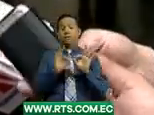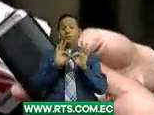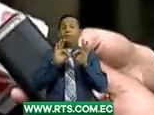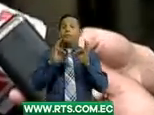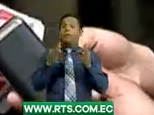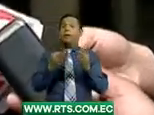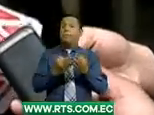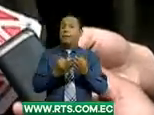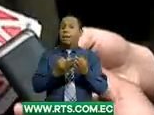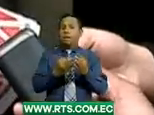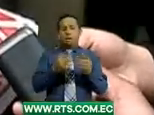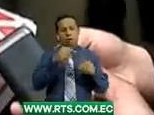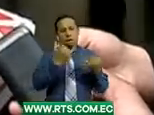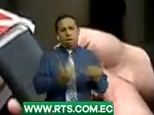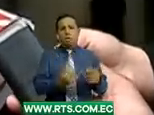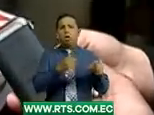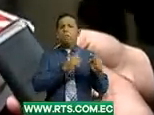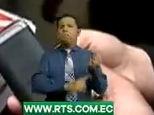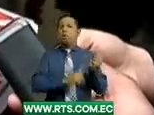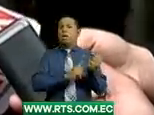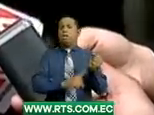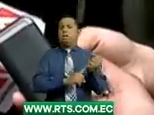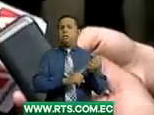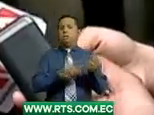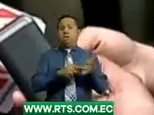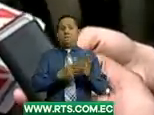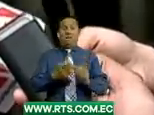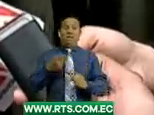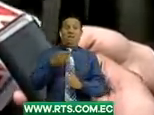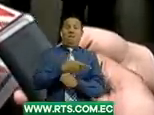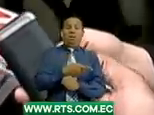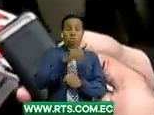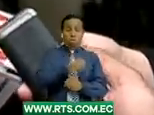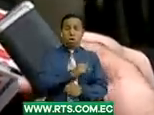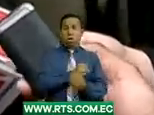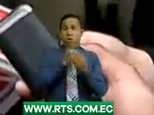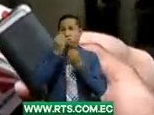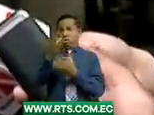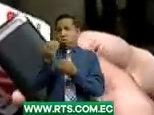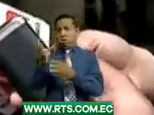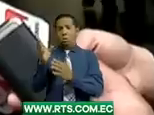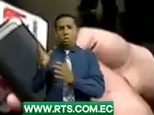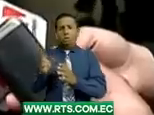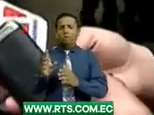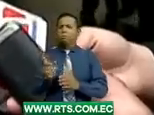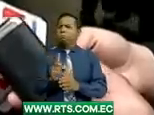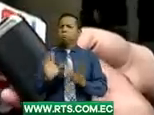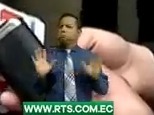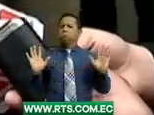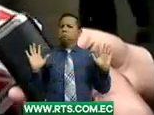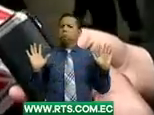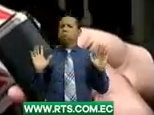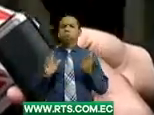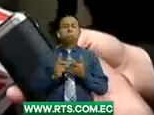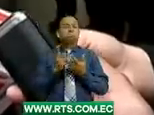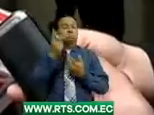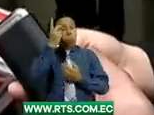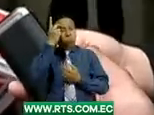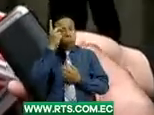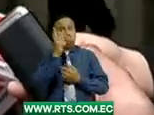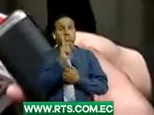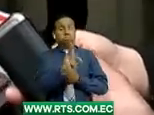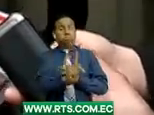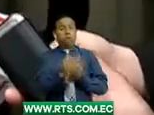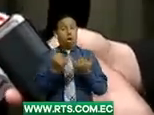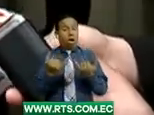hermano, no está obligado a declarar contra otro hermano. Y en este caso hay que presentar un